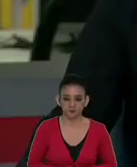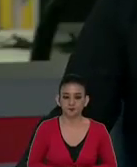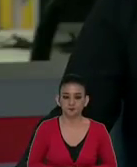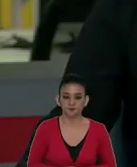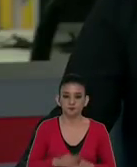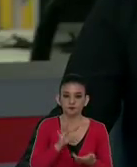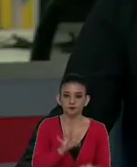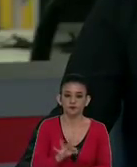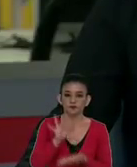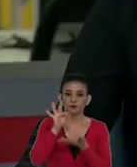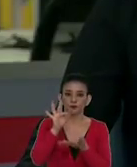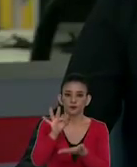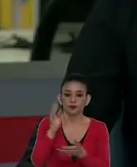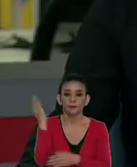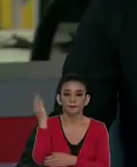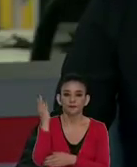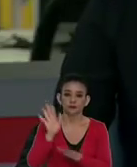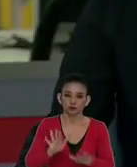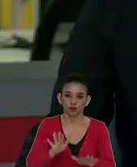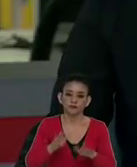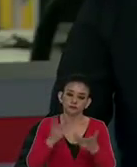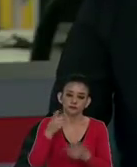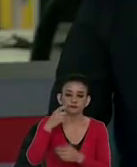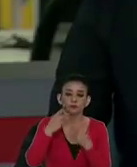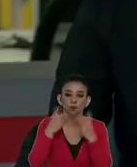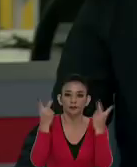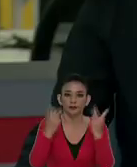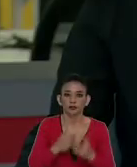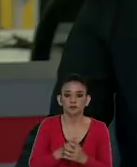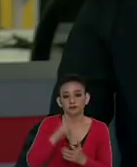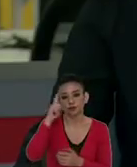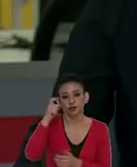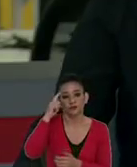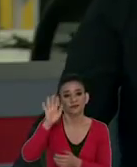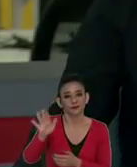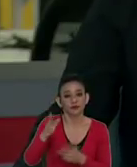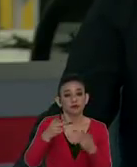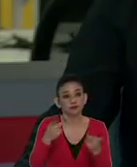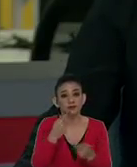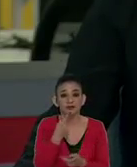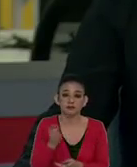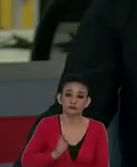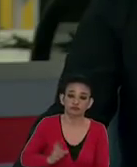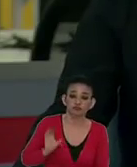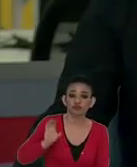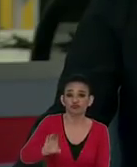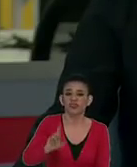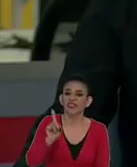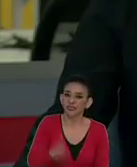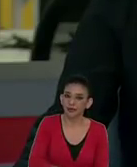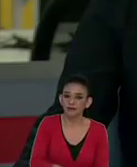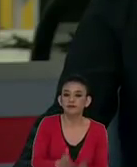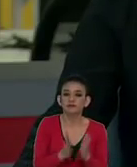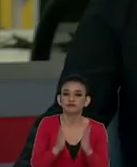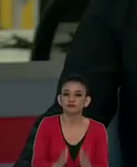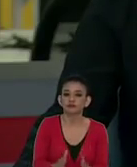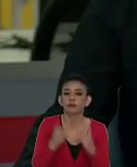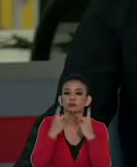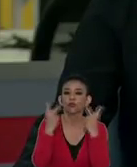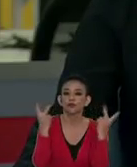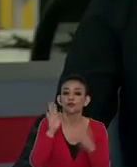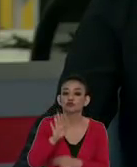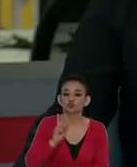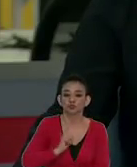Representantes del Magisterio Fiscal rechazan la medida anunciada por el gobierno sobre el aporte que deberán hacer los servidores públicos de su